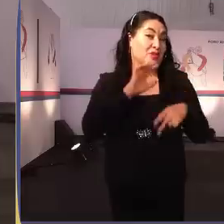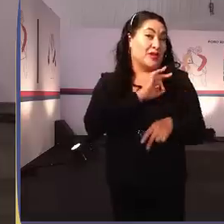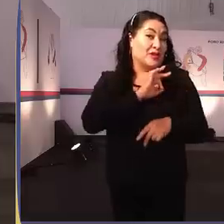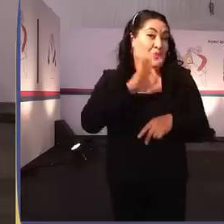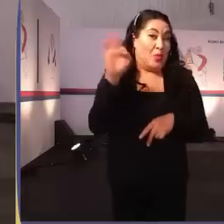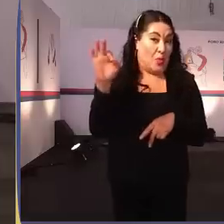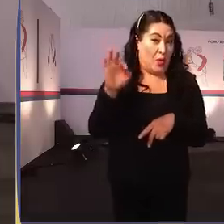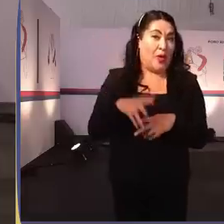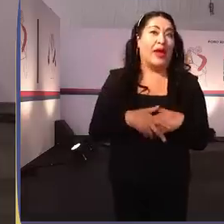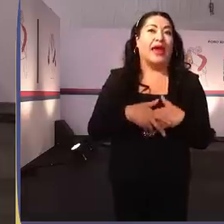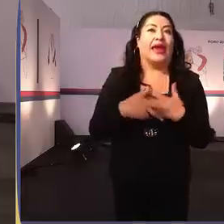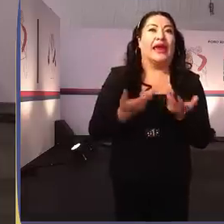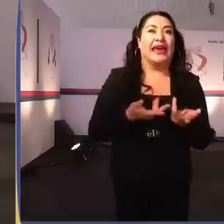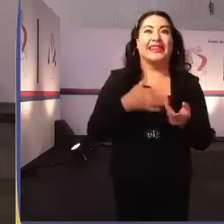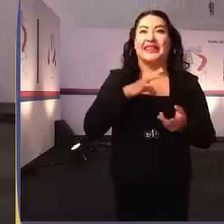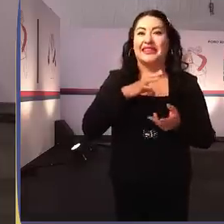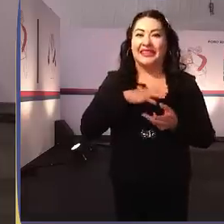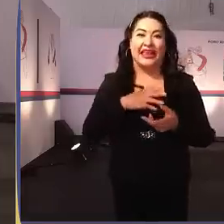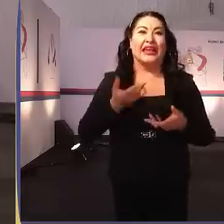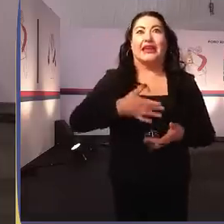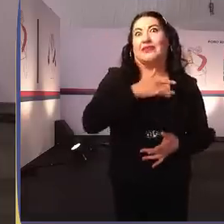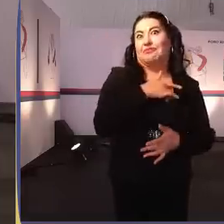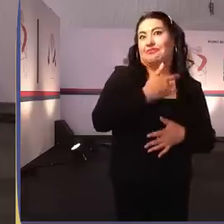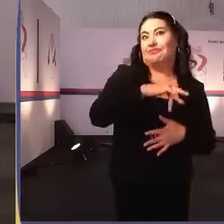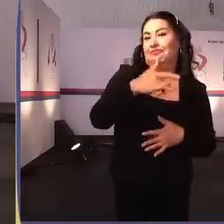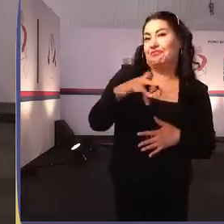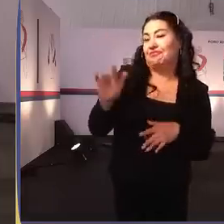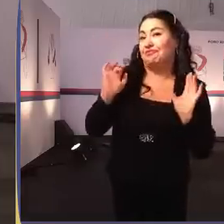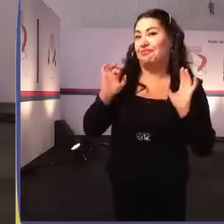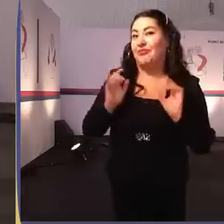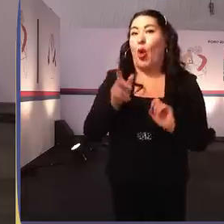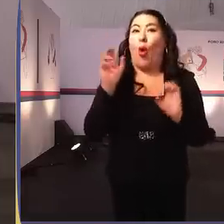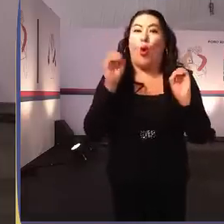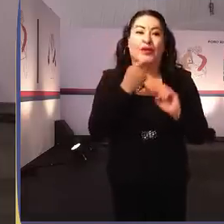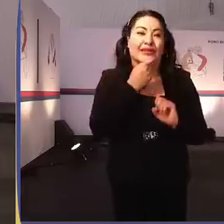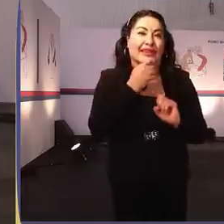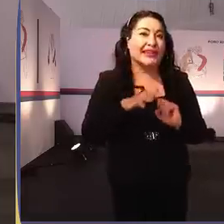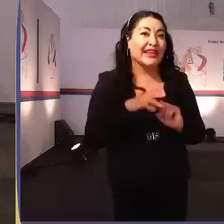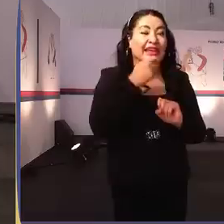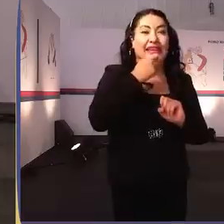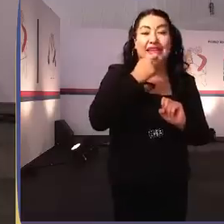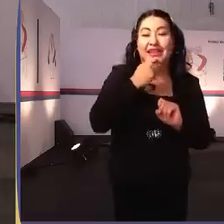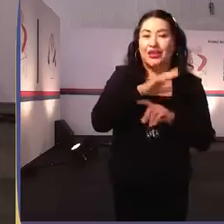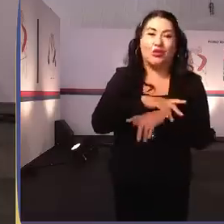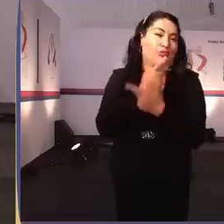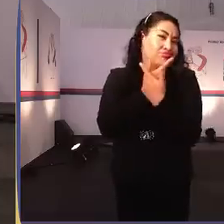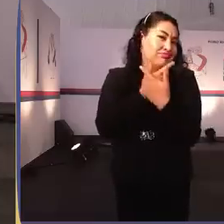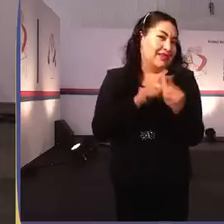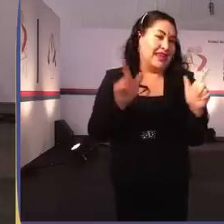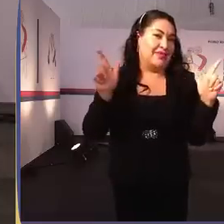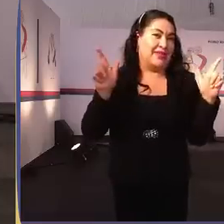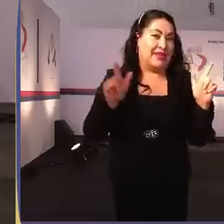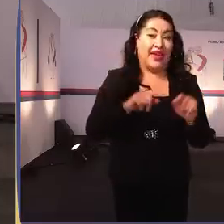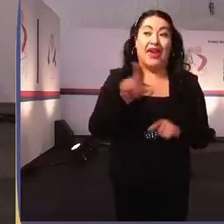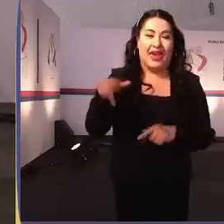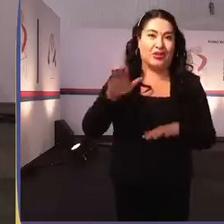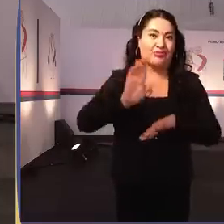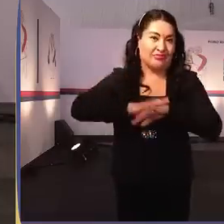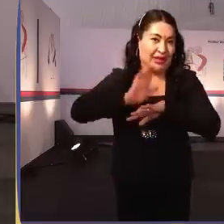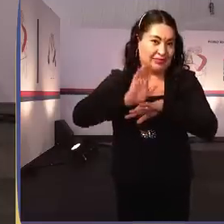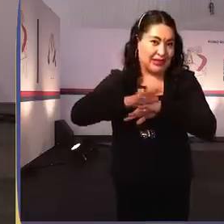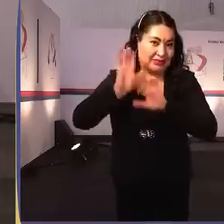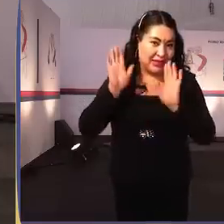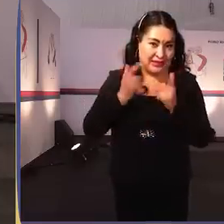estadísticas, niño a niña, niña a niño, o niño a quien sea, o lo que les dé la gana, ligan más.